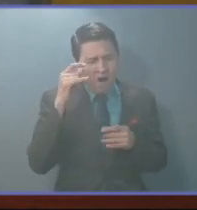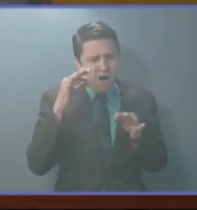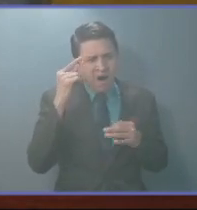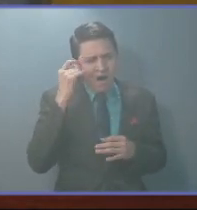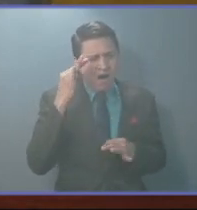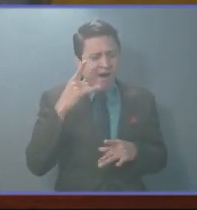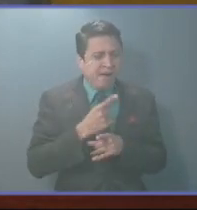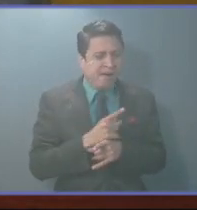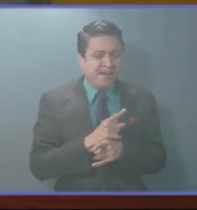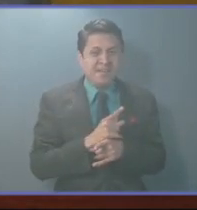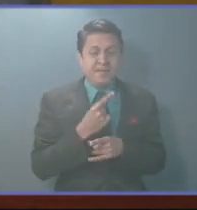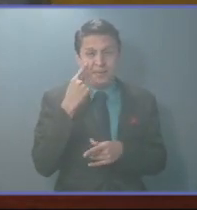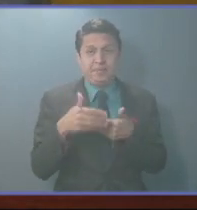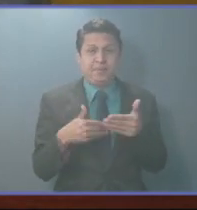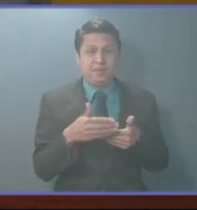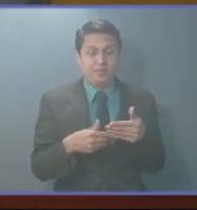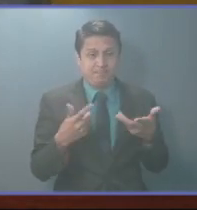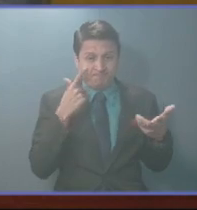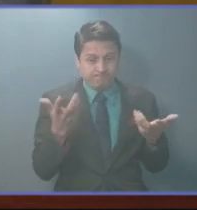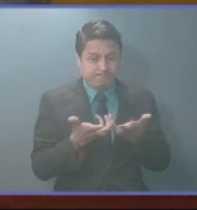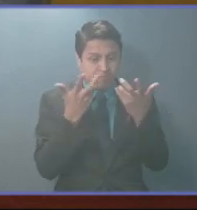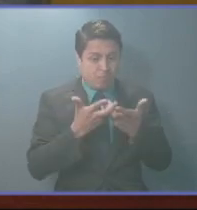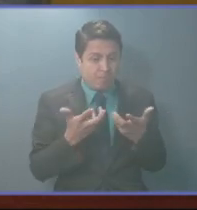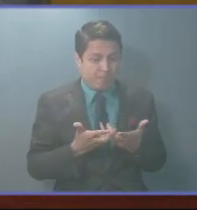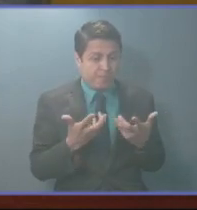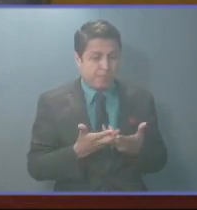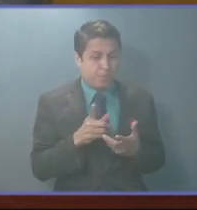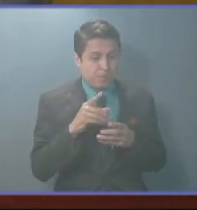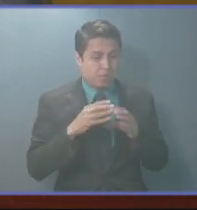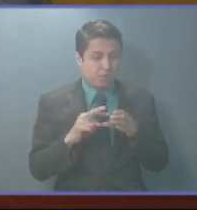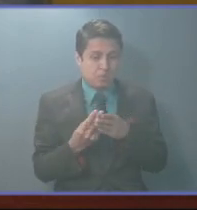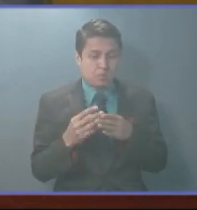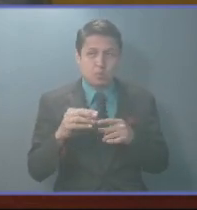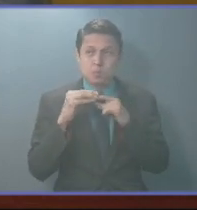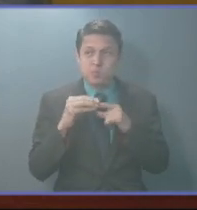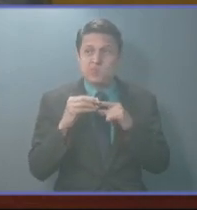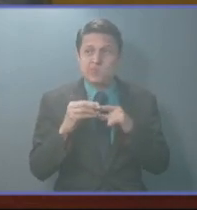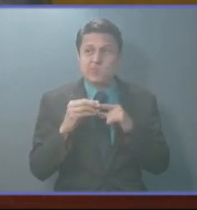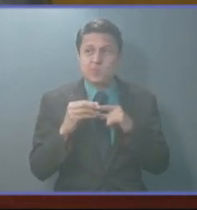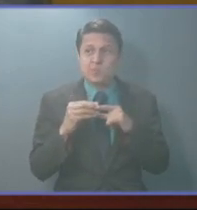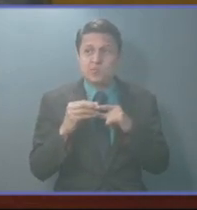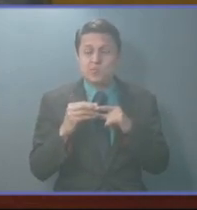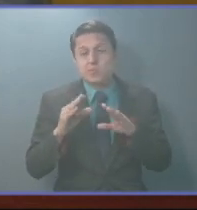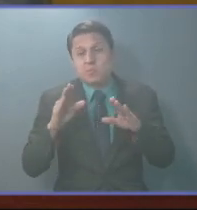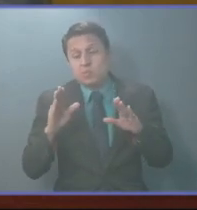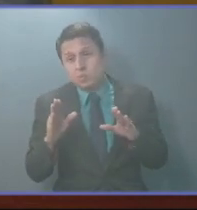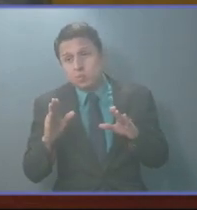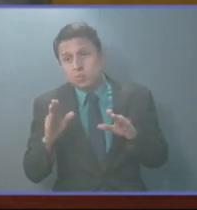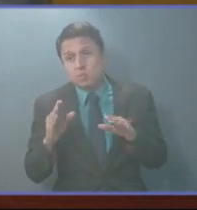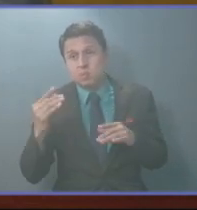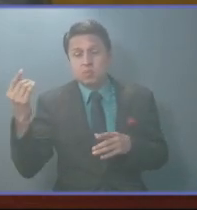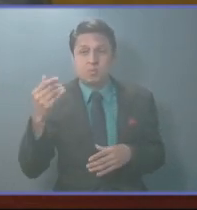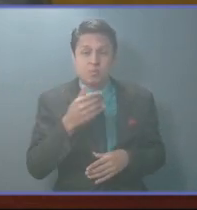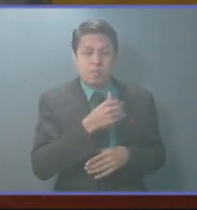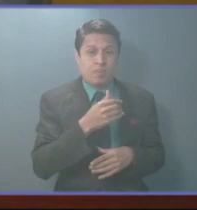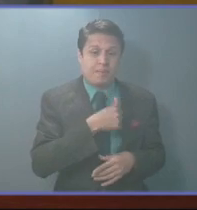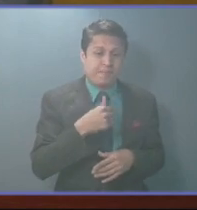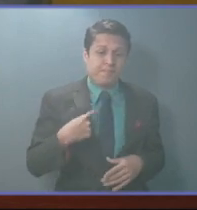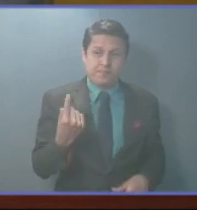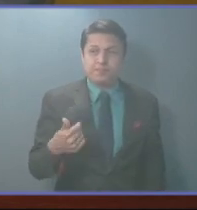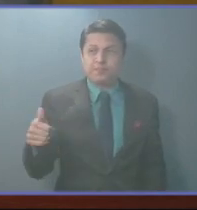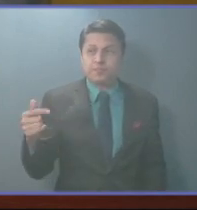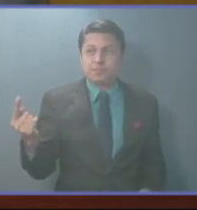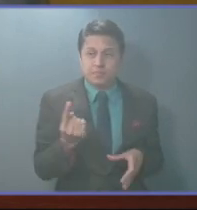conveniente como resultado de la investigación de sus comisiones especiales o de la interpelación en su